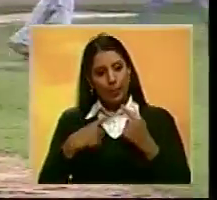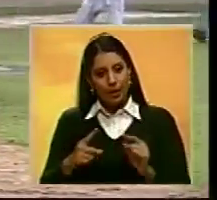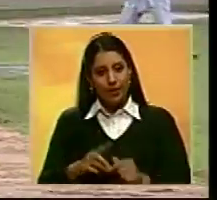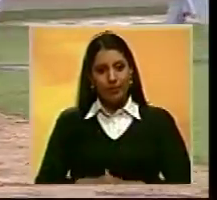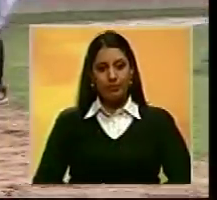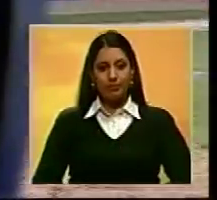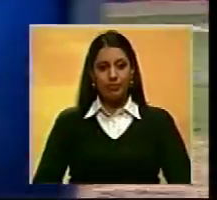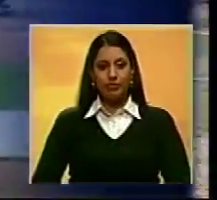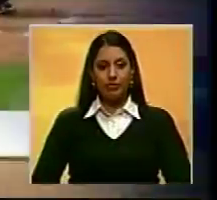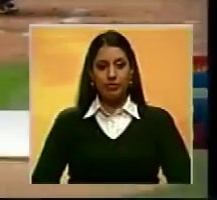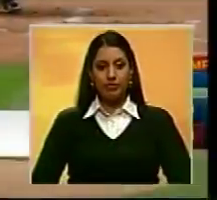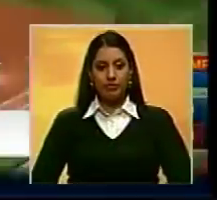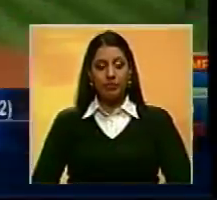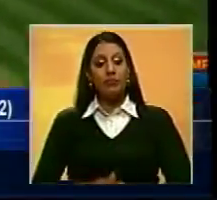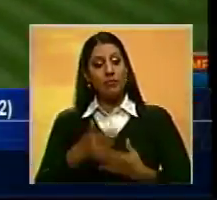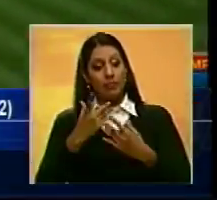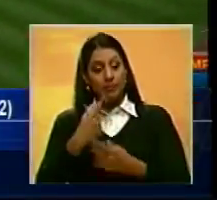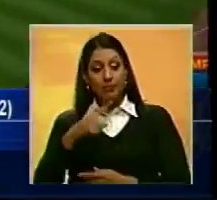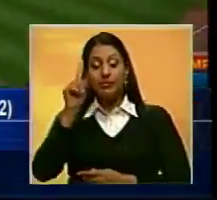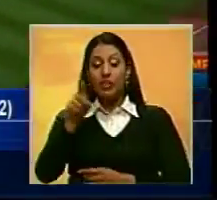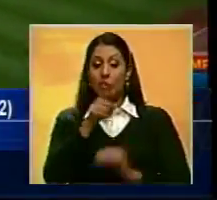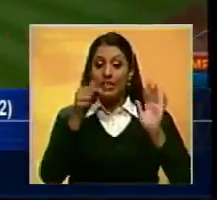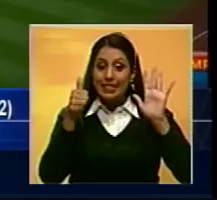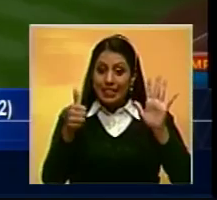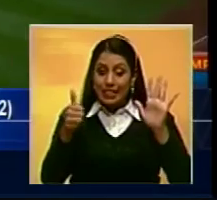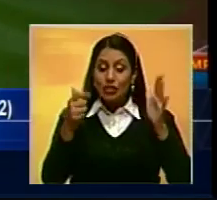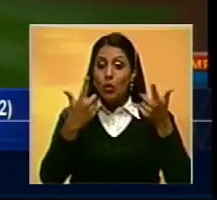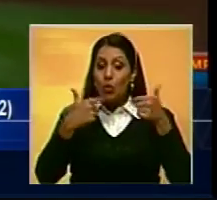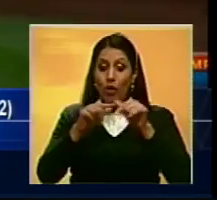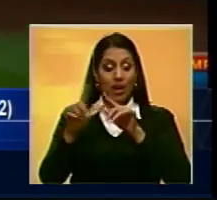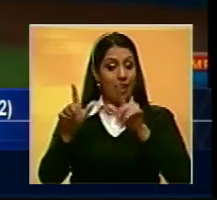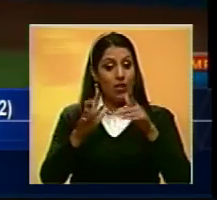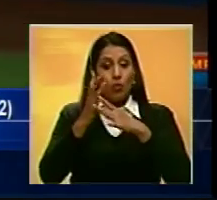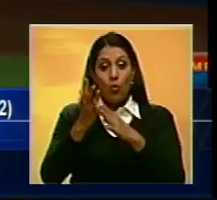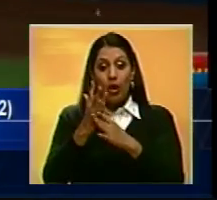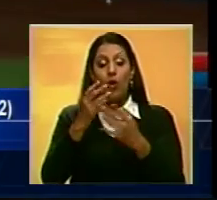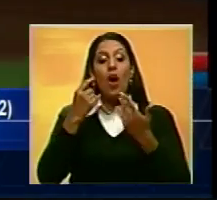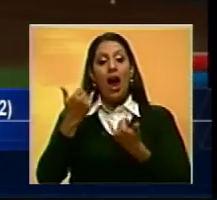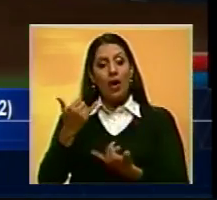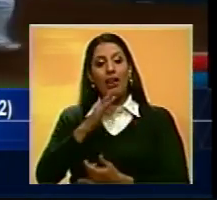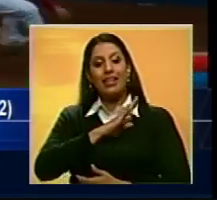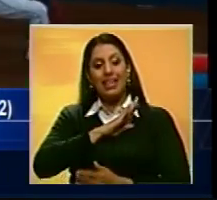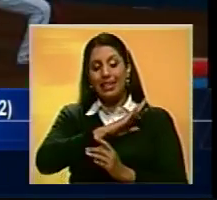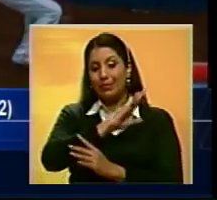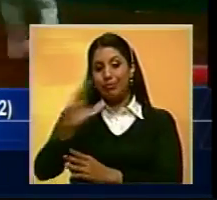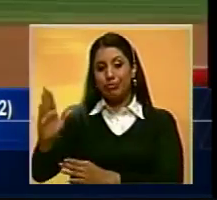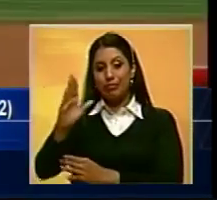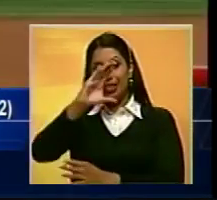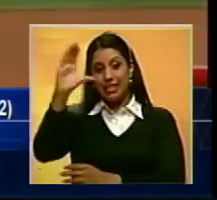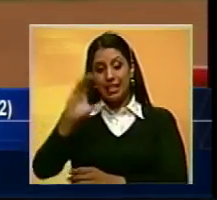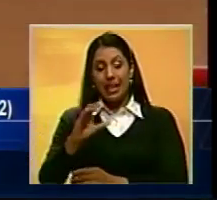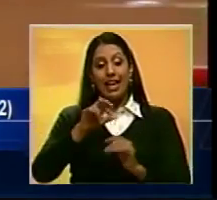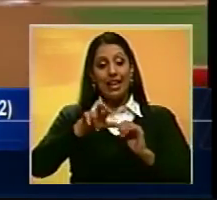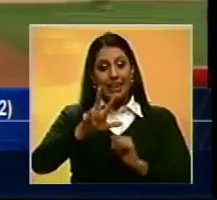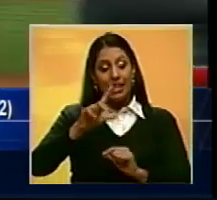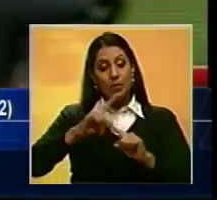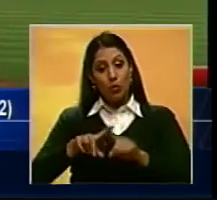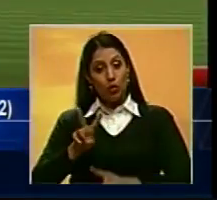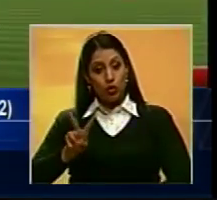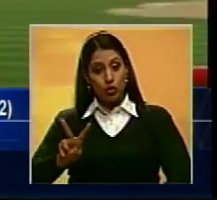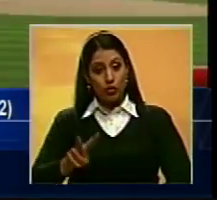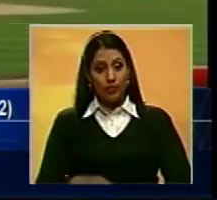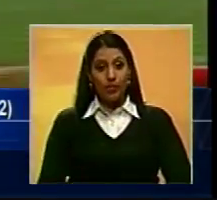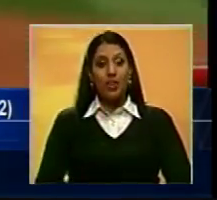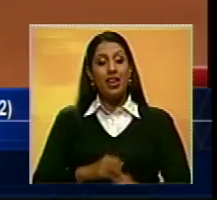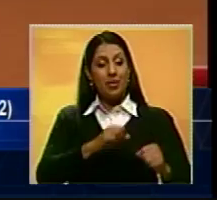derrotas. Habrá sexto juego en la Serie Mundial. Los Cachorros de Chicago derrotaron a los Indios de Cleveland